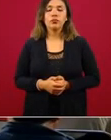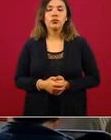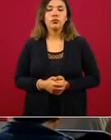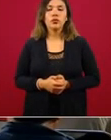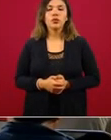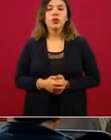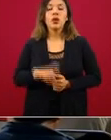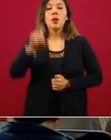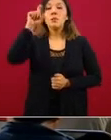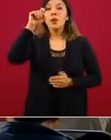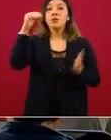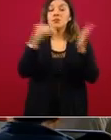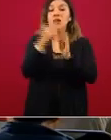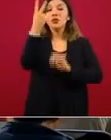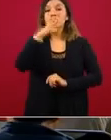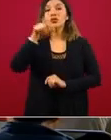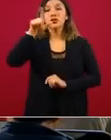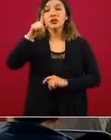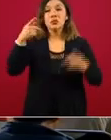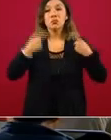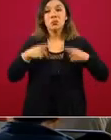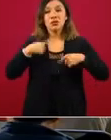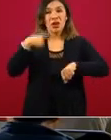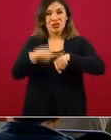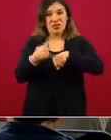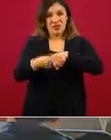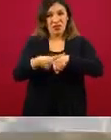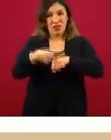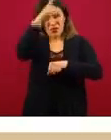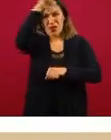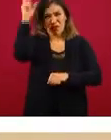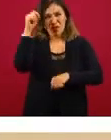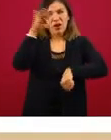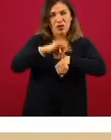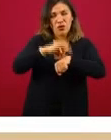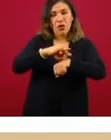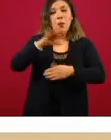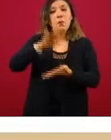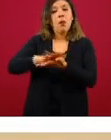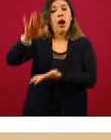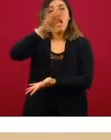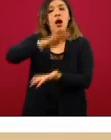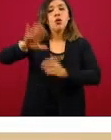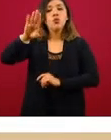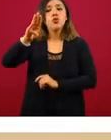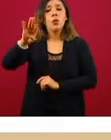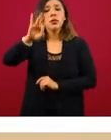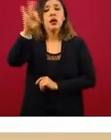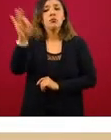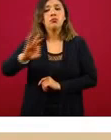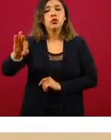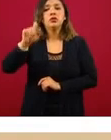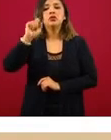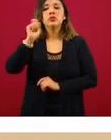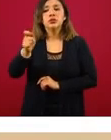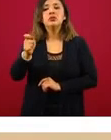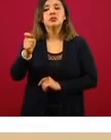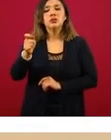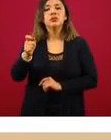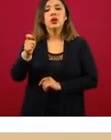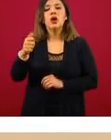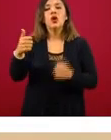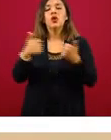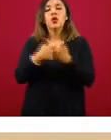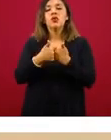estos 20.217 casos. La gran mayoría de ellos, más del 90%, lo hicieron de